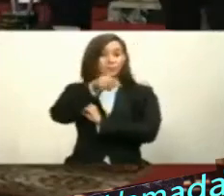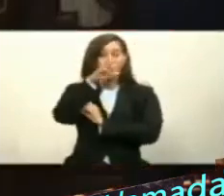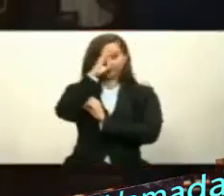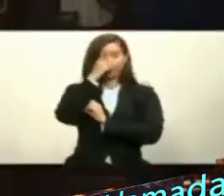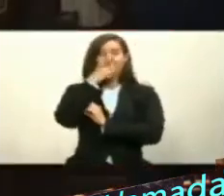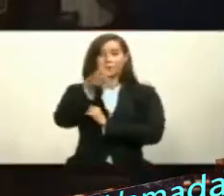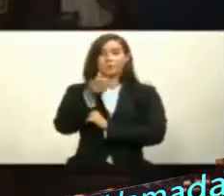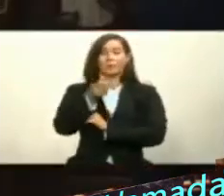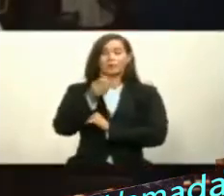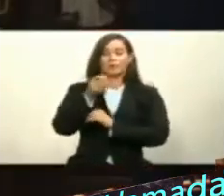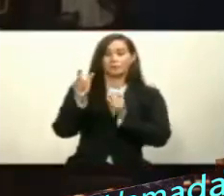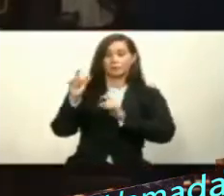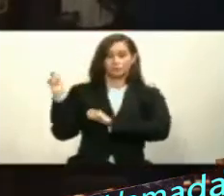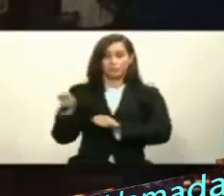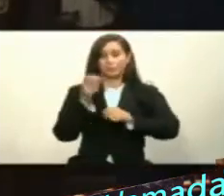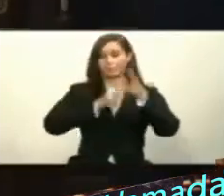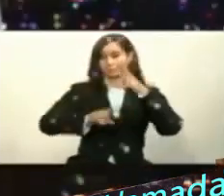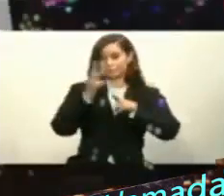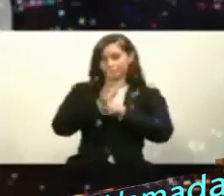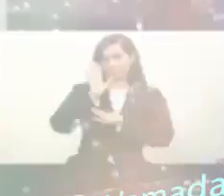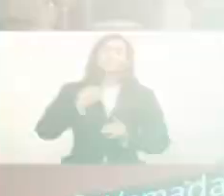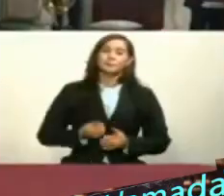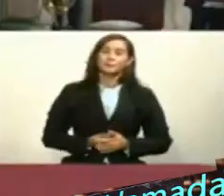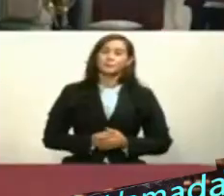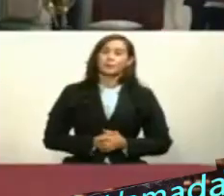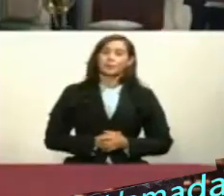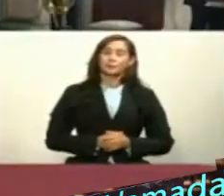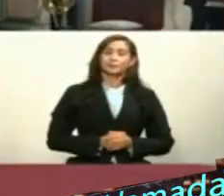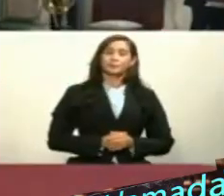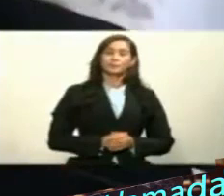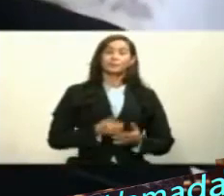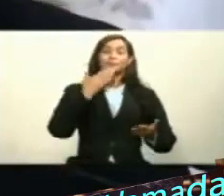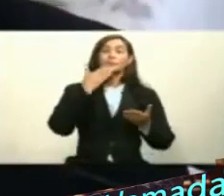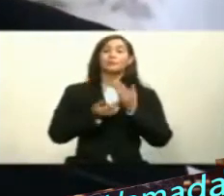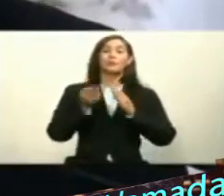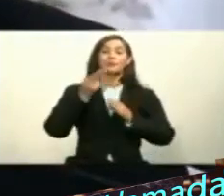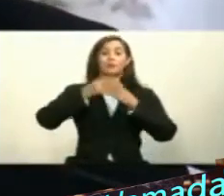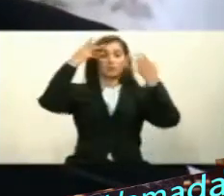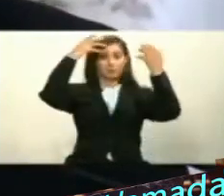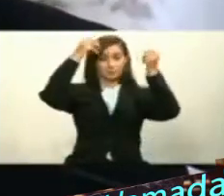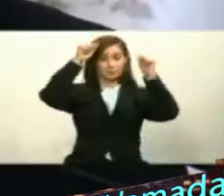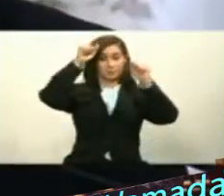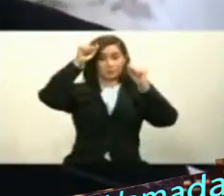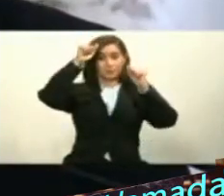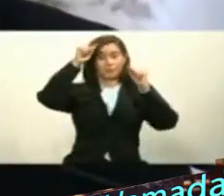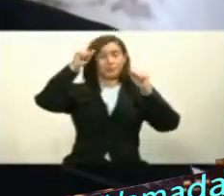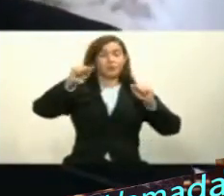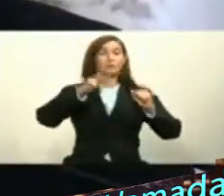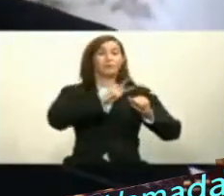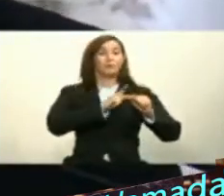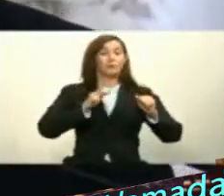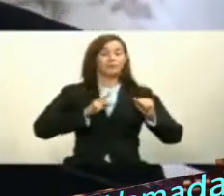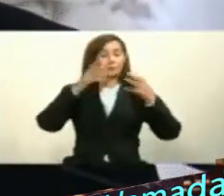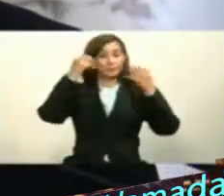al despedir al equipo dominicano. Veamos a Melqui Cabrera. Buenas tardes, señor presidente, señora vicepresidente y funcionario